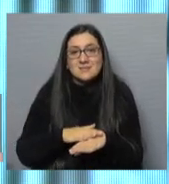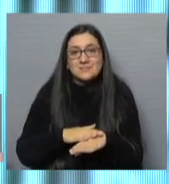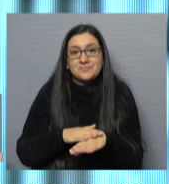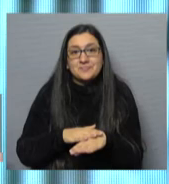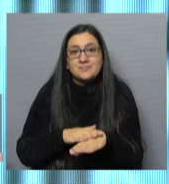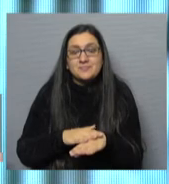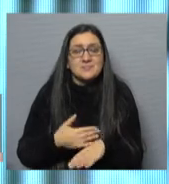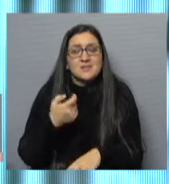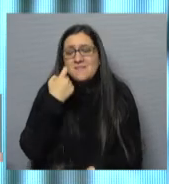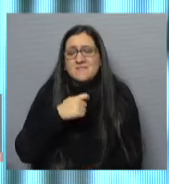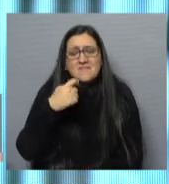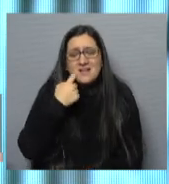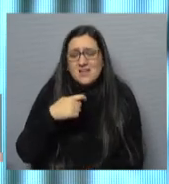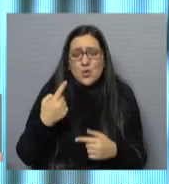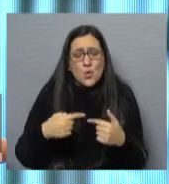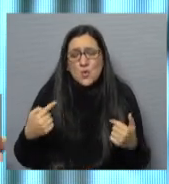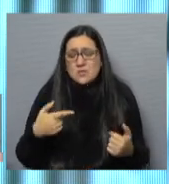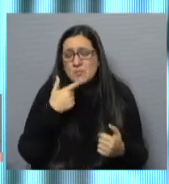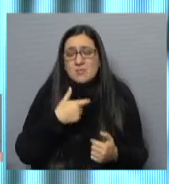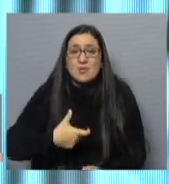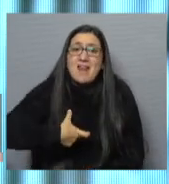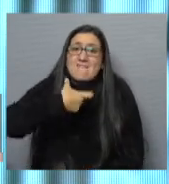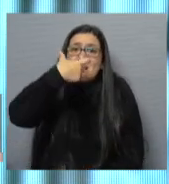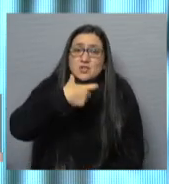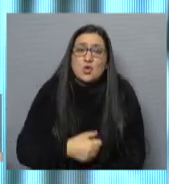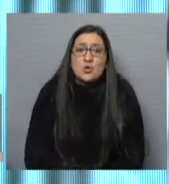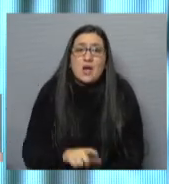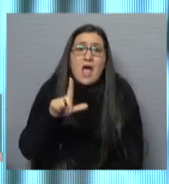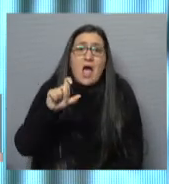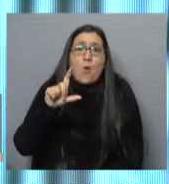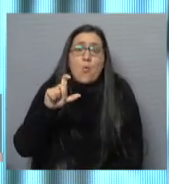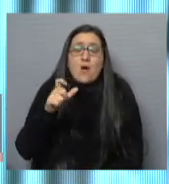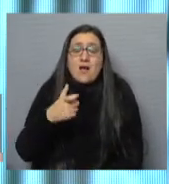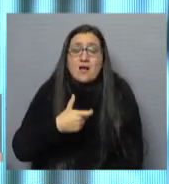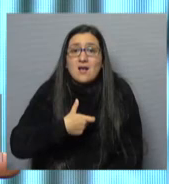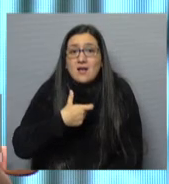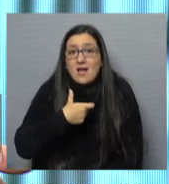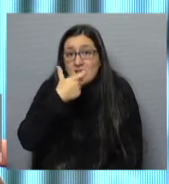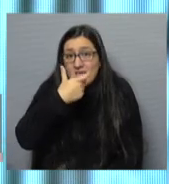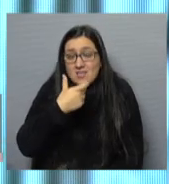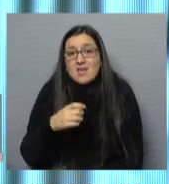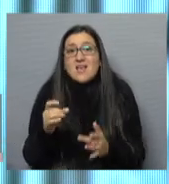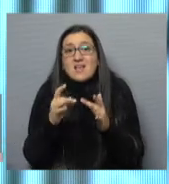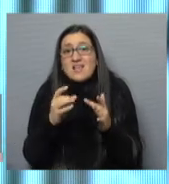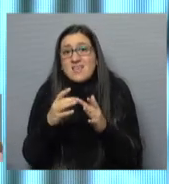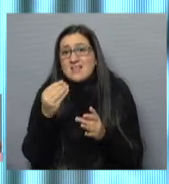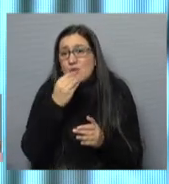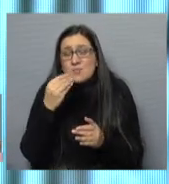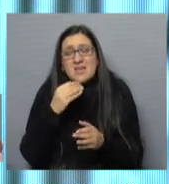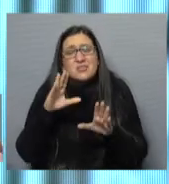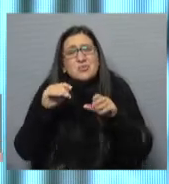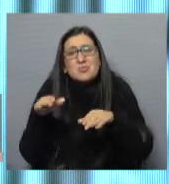está carenciado. En lo que tema calefacción, agua caliente. No hay calefacción. Calidad de la comida es